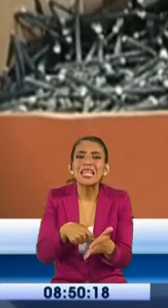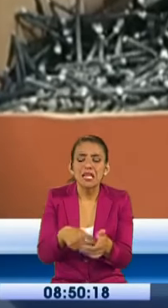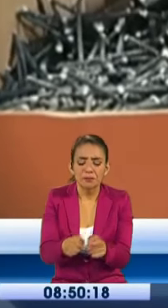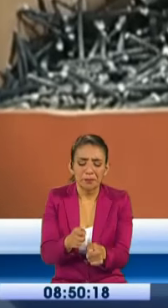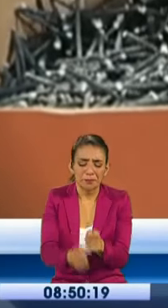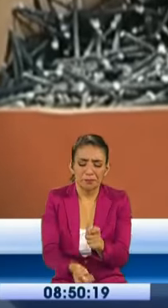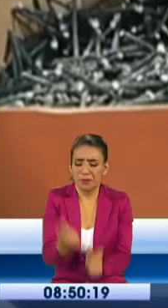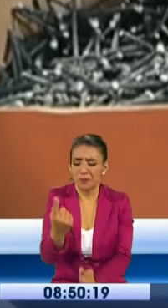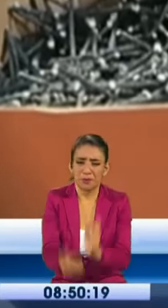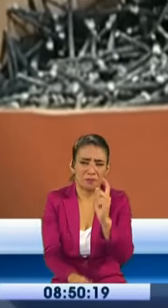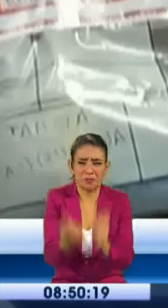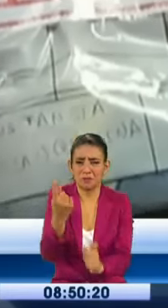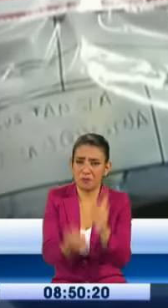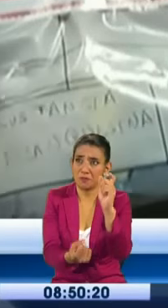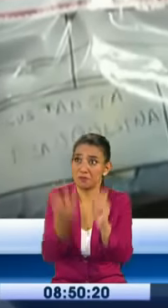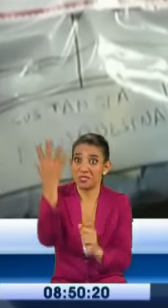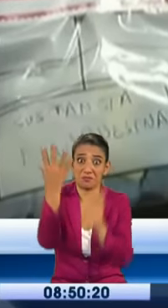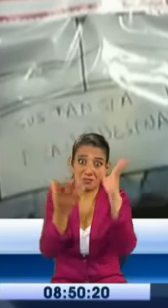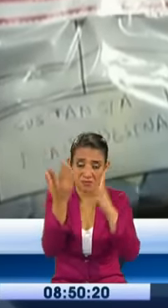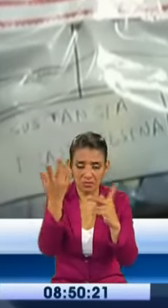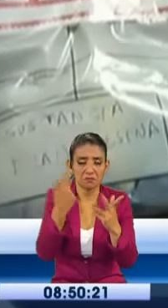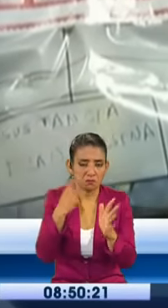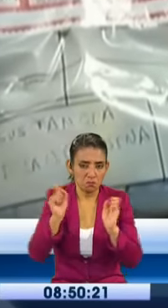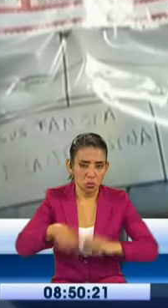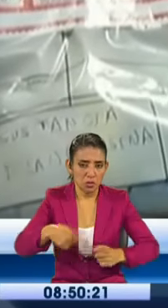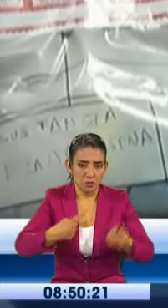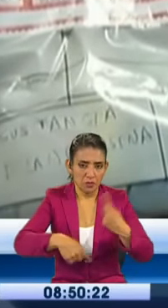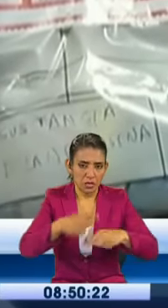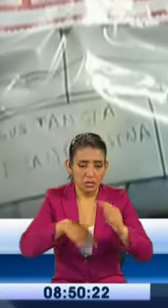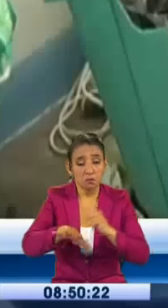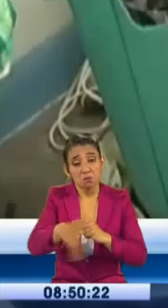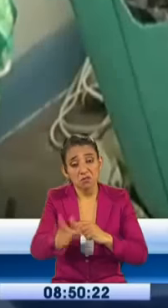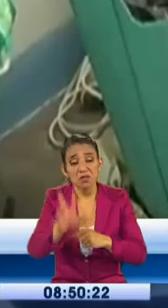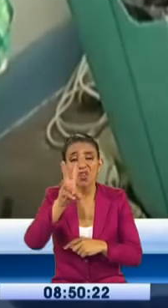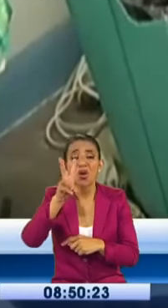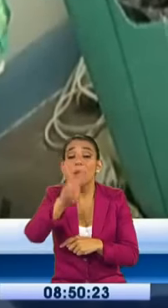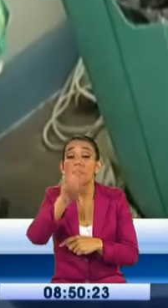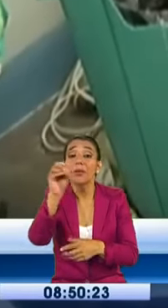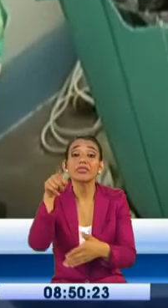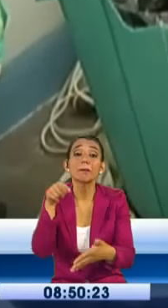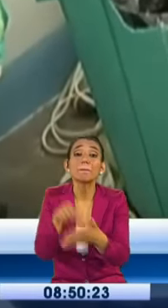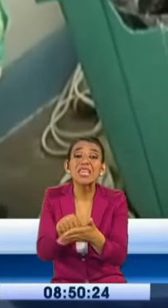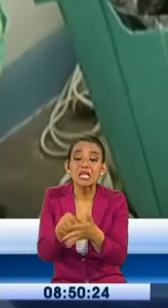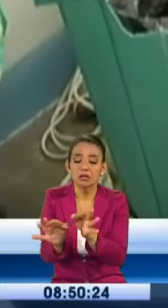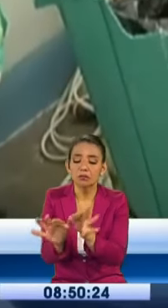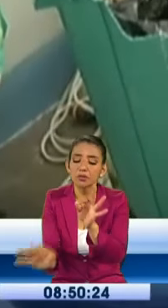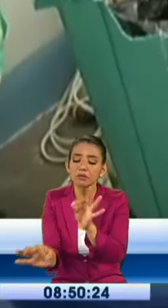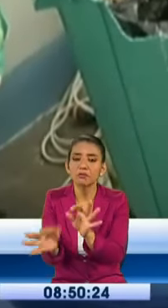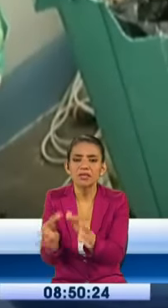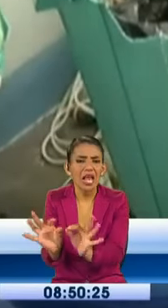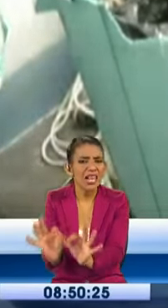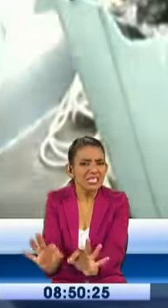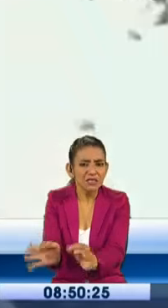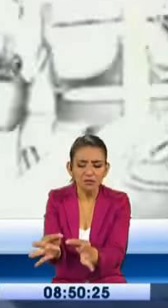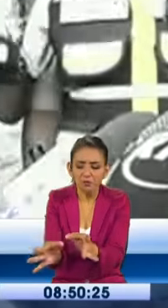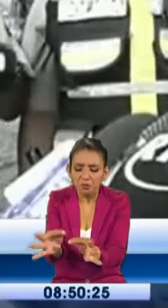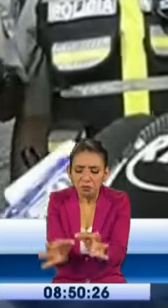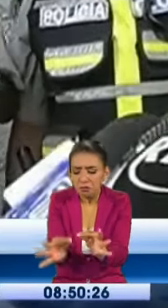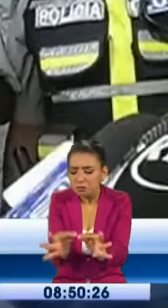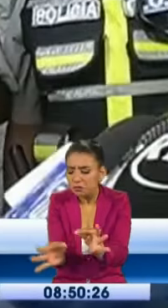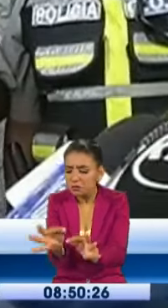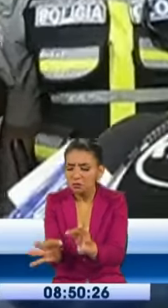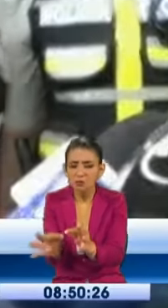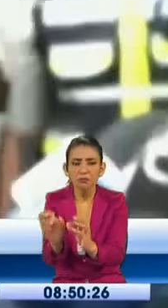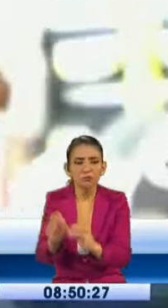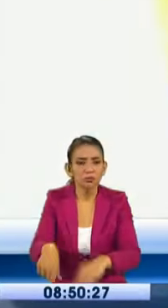la distribución. Hay 20.000 mechas ya armadas para poder